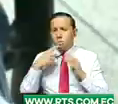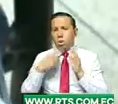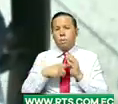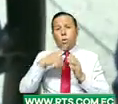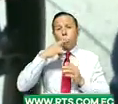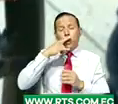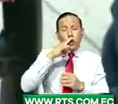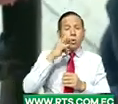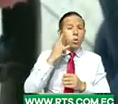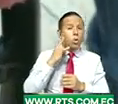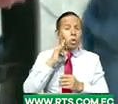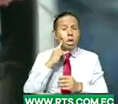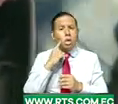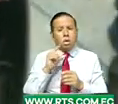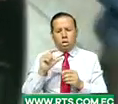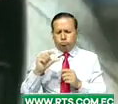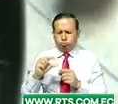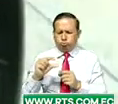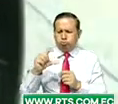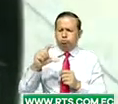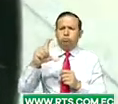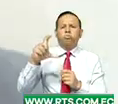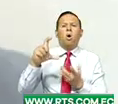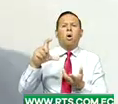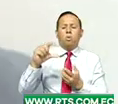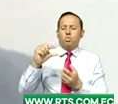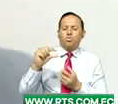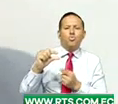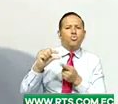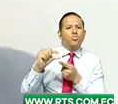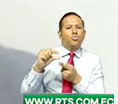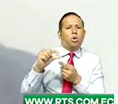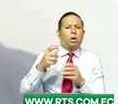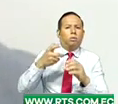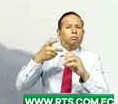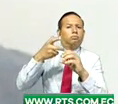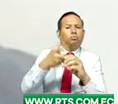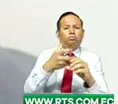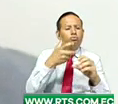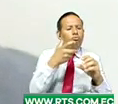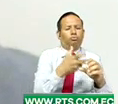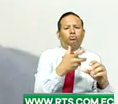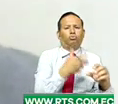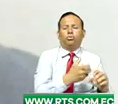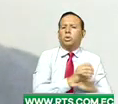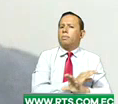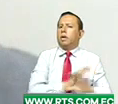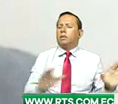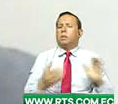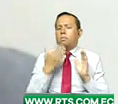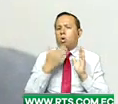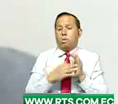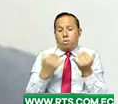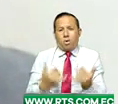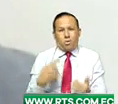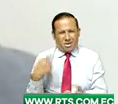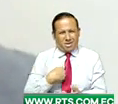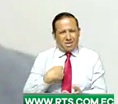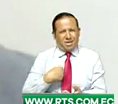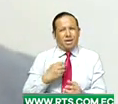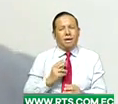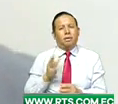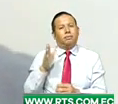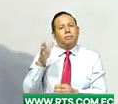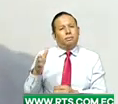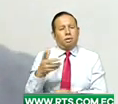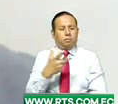niñas la cantidad aplicada es menor. Ajuste será, nosotros ahora por ejemplo vamos a colocarnos la vacuna y nos